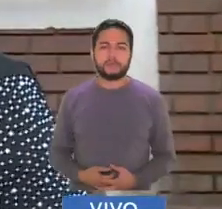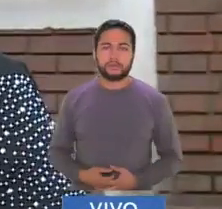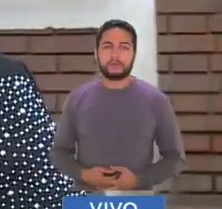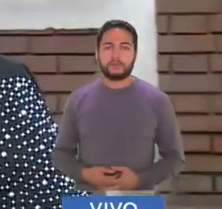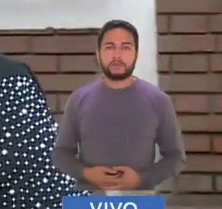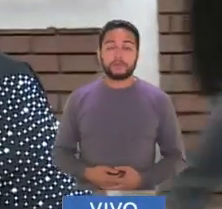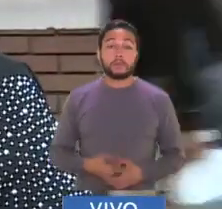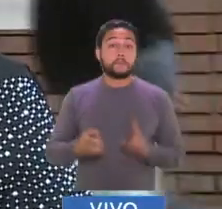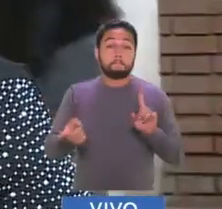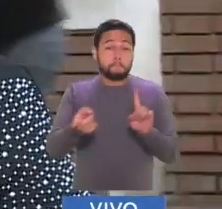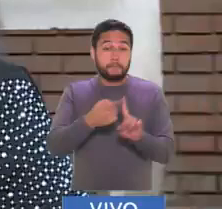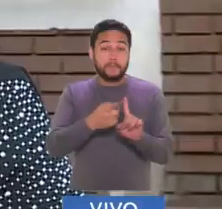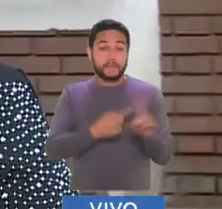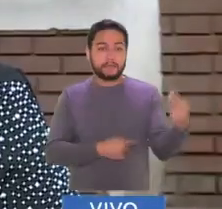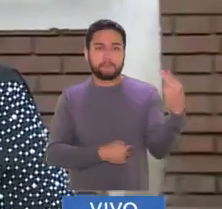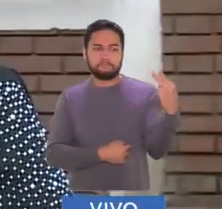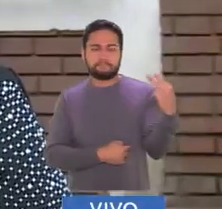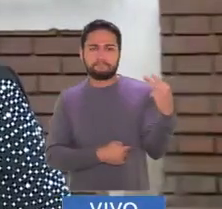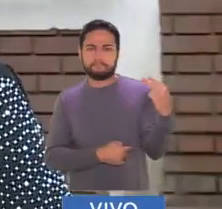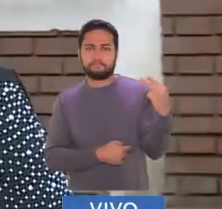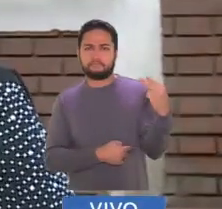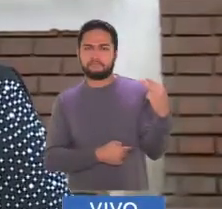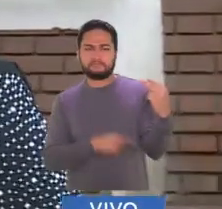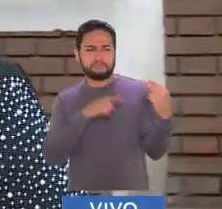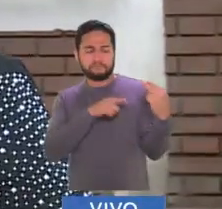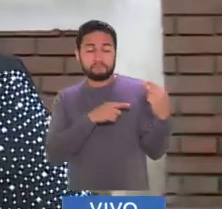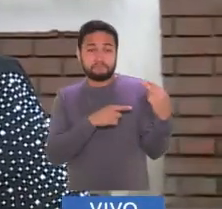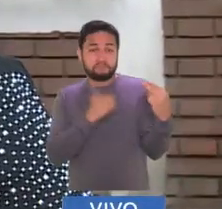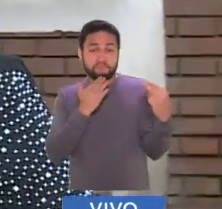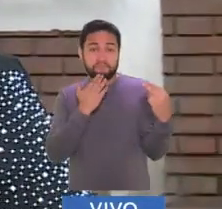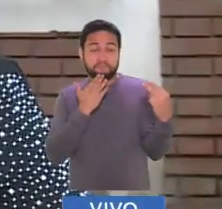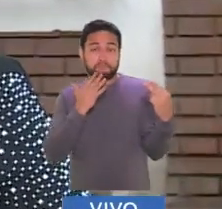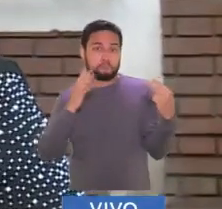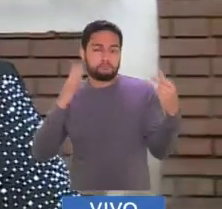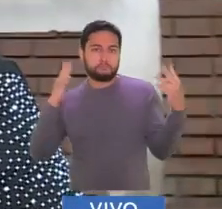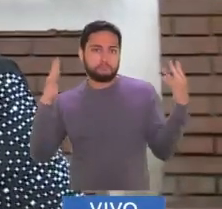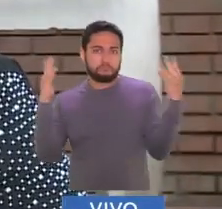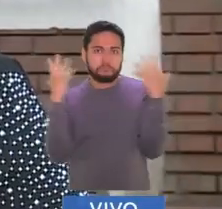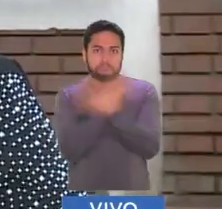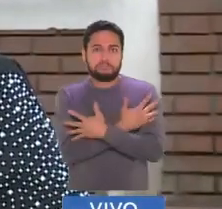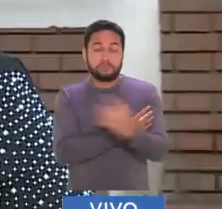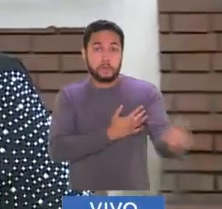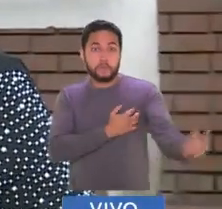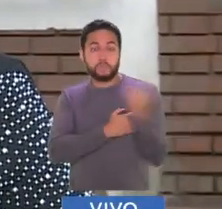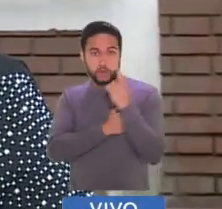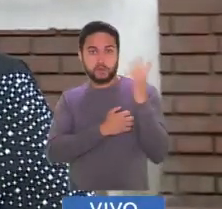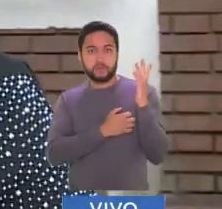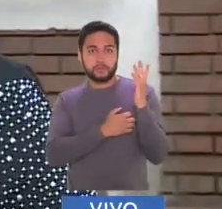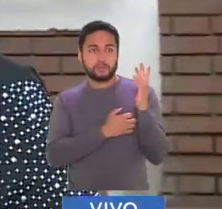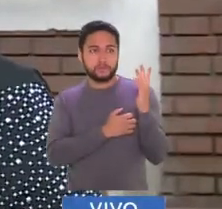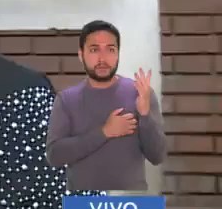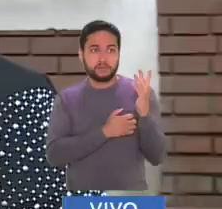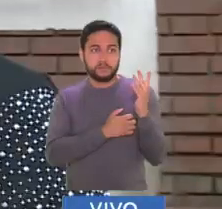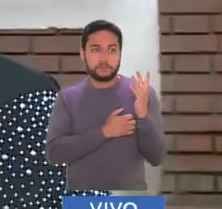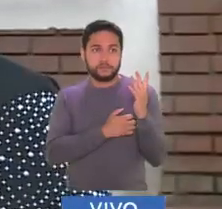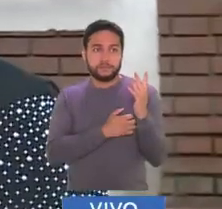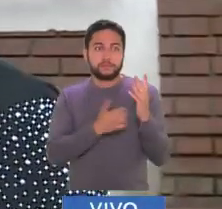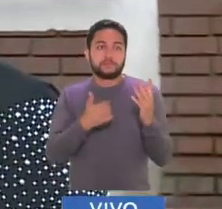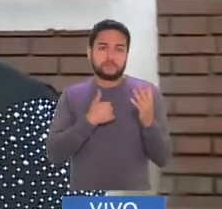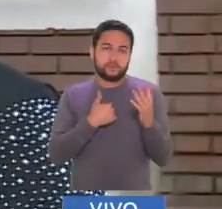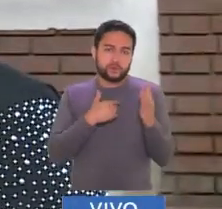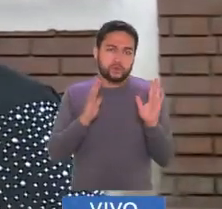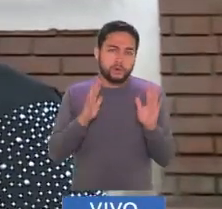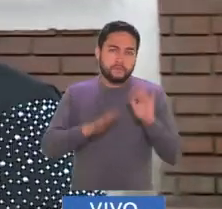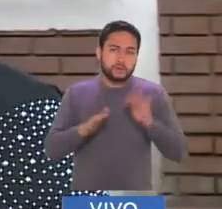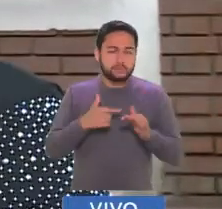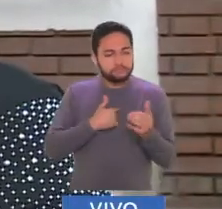Él se queda mirándome y no sé qué pasó. De repente se me lanzó porque yo no soy muy compasiva con